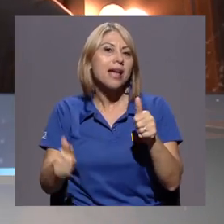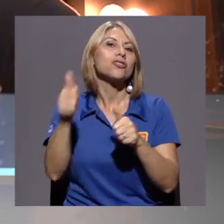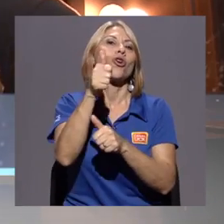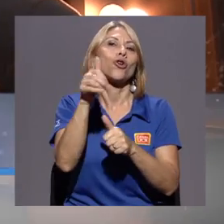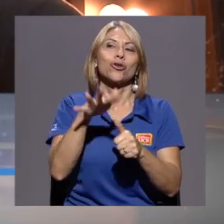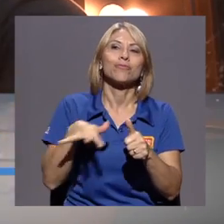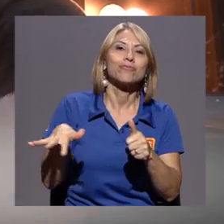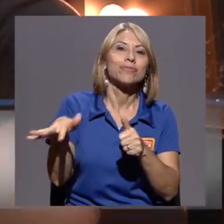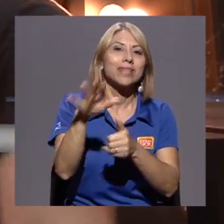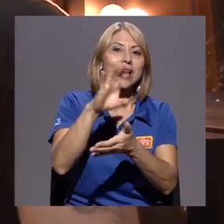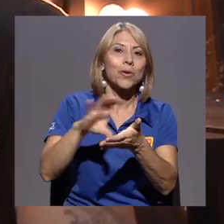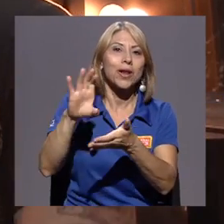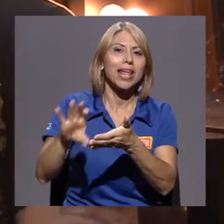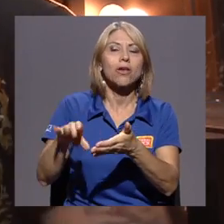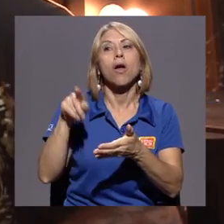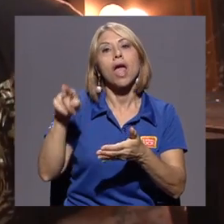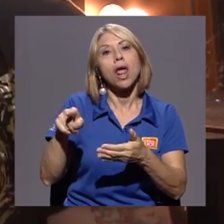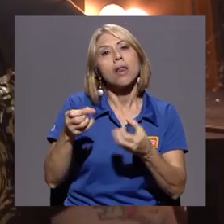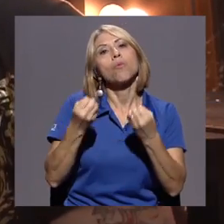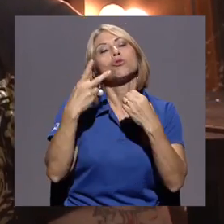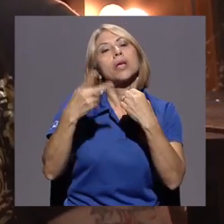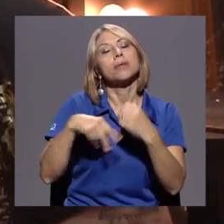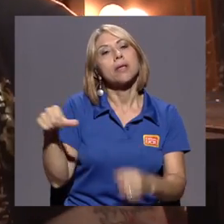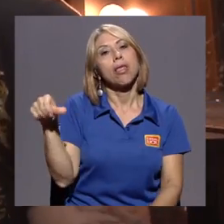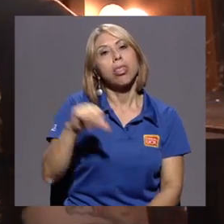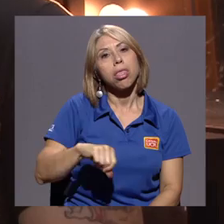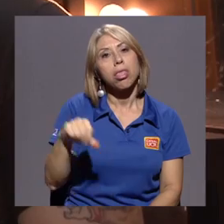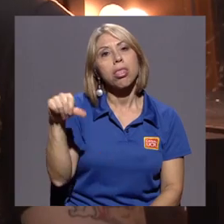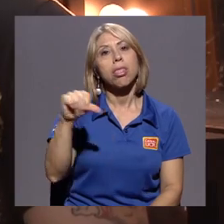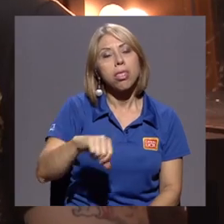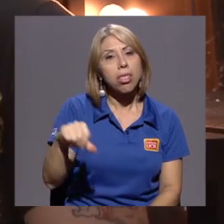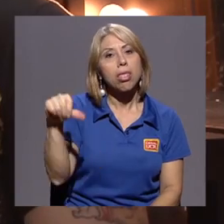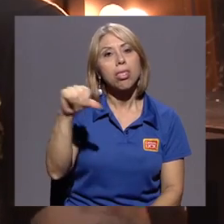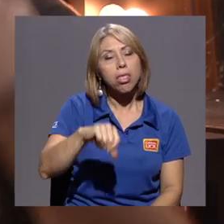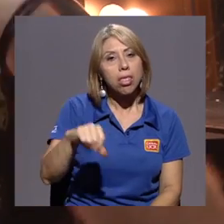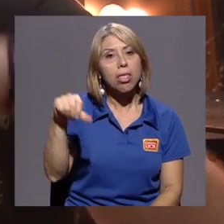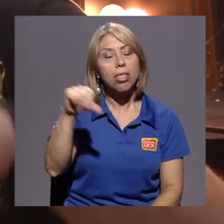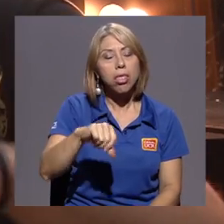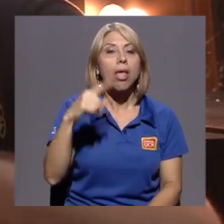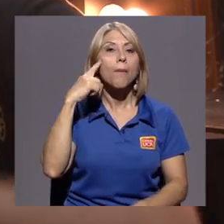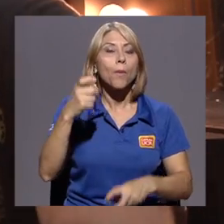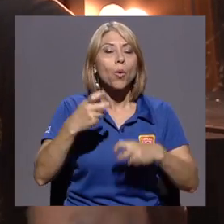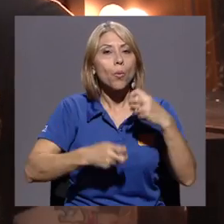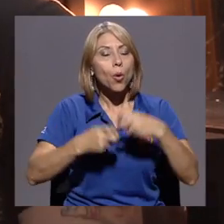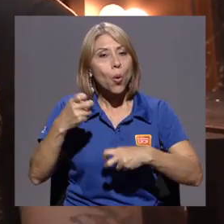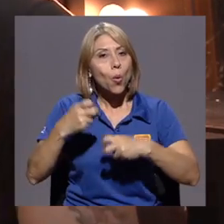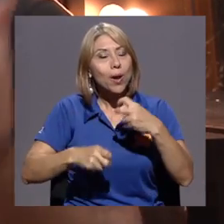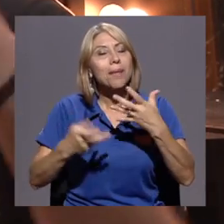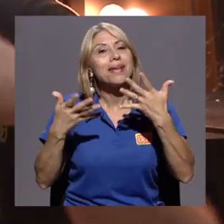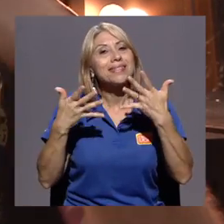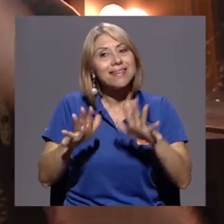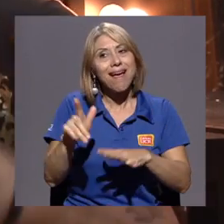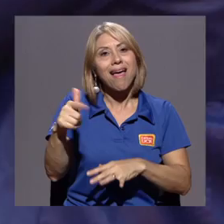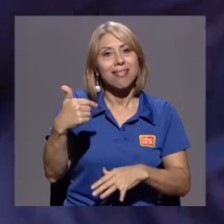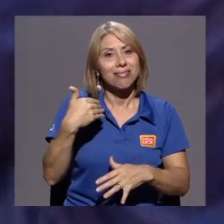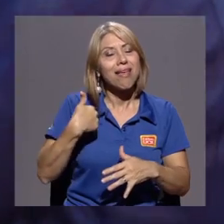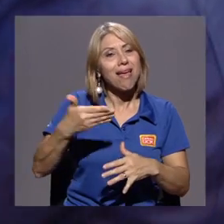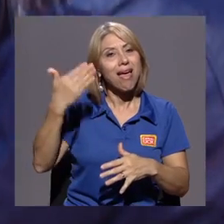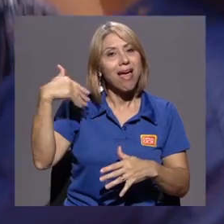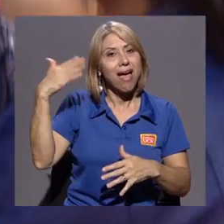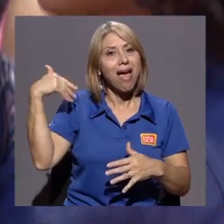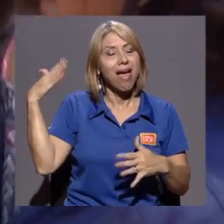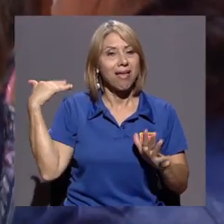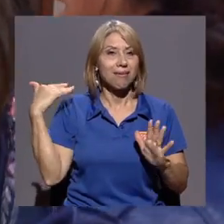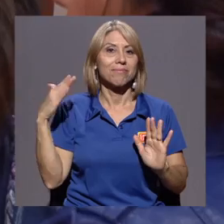colegio. Se ha quedado muchas veces. Esto debido a problemas que ya él arrastraba,